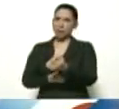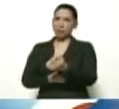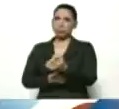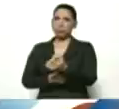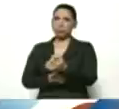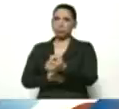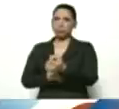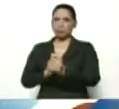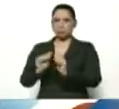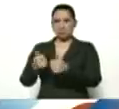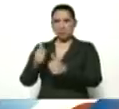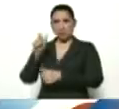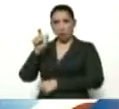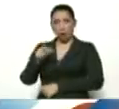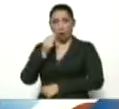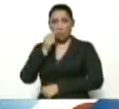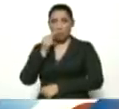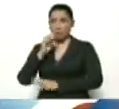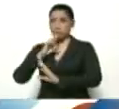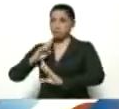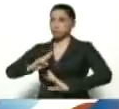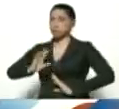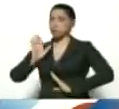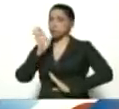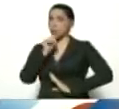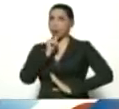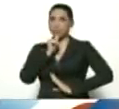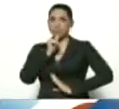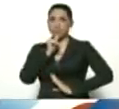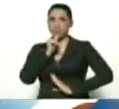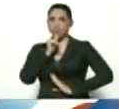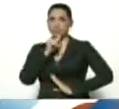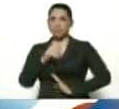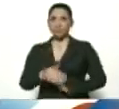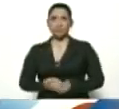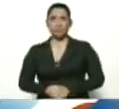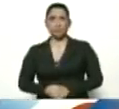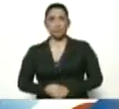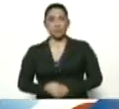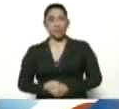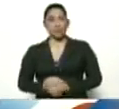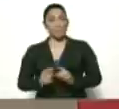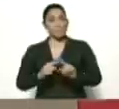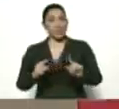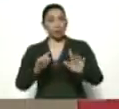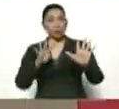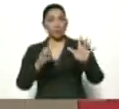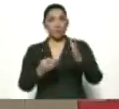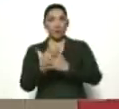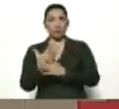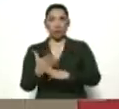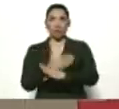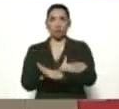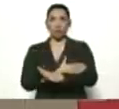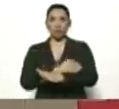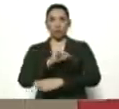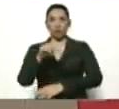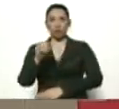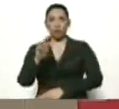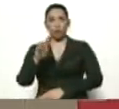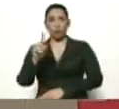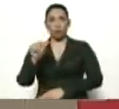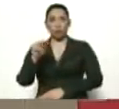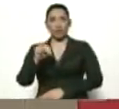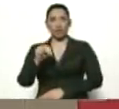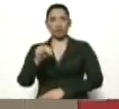quiñones no recibe ningún tipo de respuesta previamente el día 9 de mayo butrón le había pedido que se